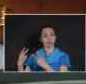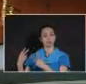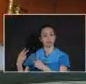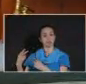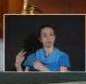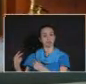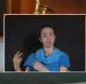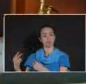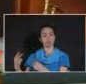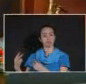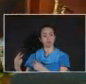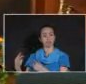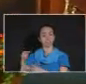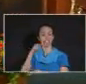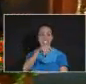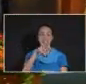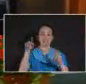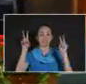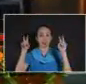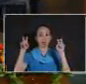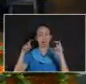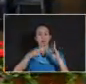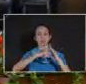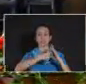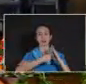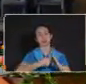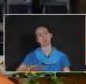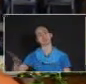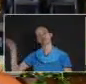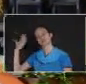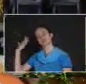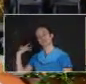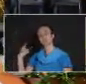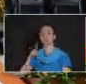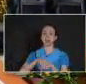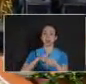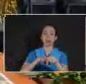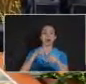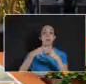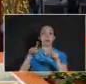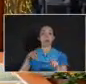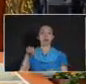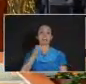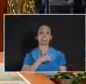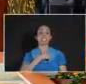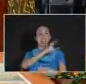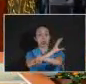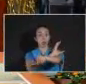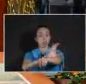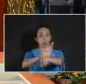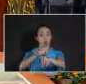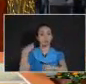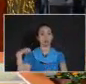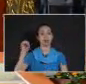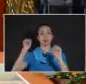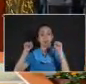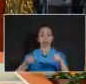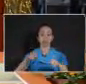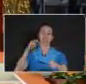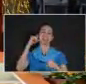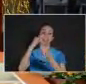tema lo empezamos a dar ya hace algún tiempo, pero yo quisiera retomar para poder terminar lo